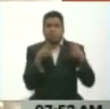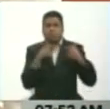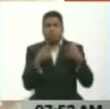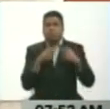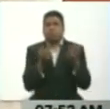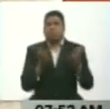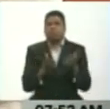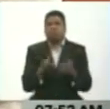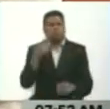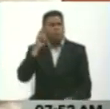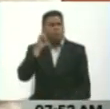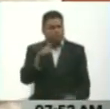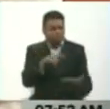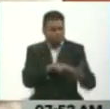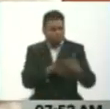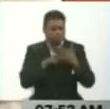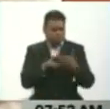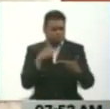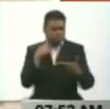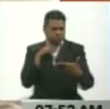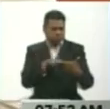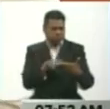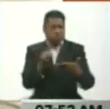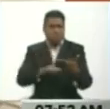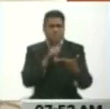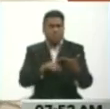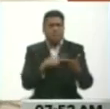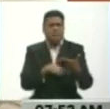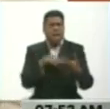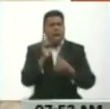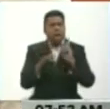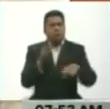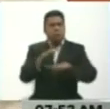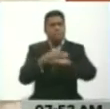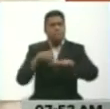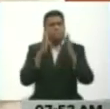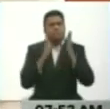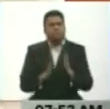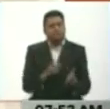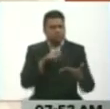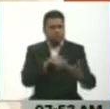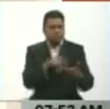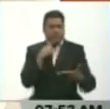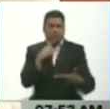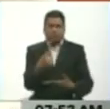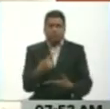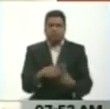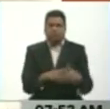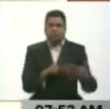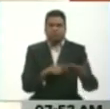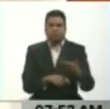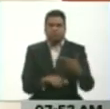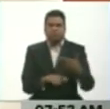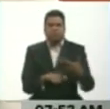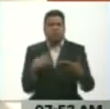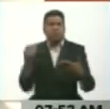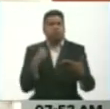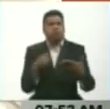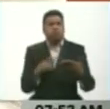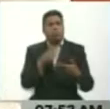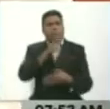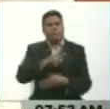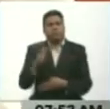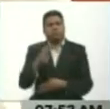visto uno donde señalan a ministros como, bueno, gente que hay que